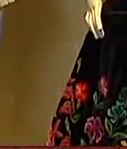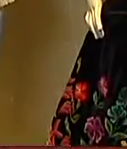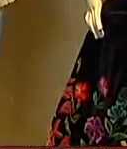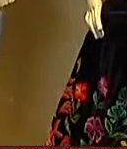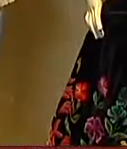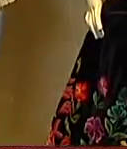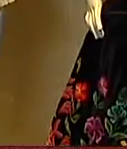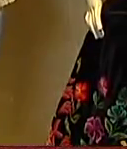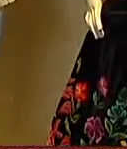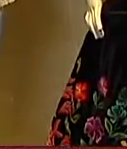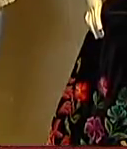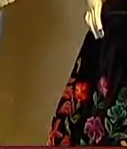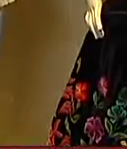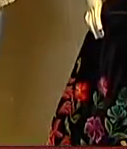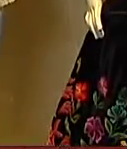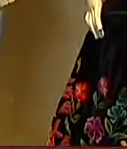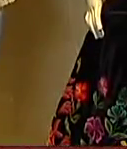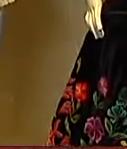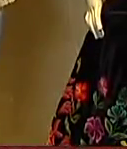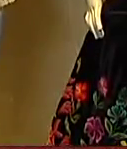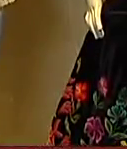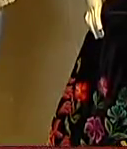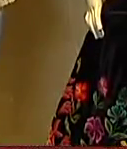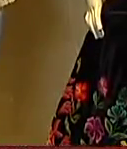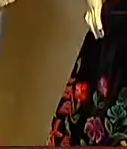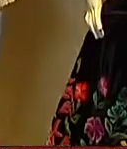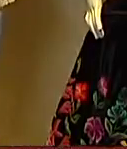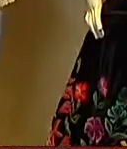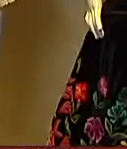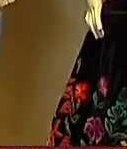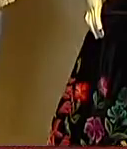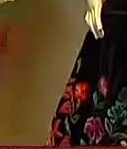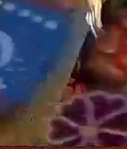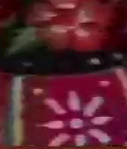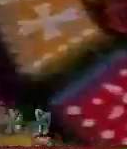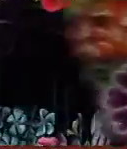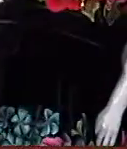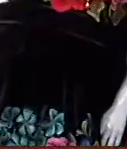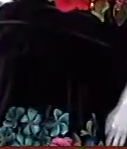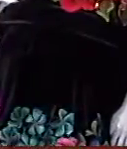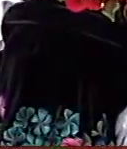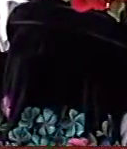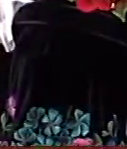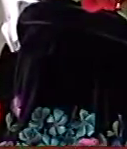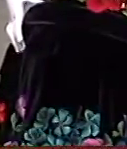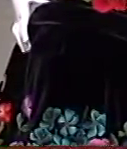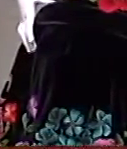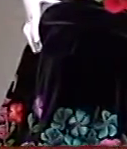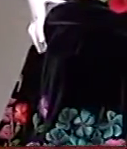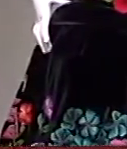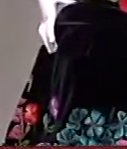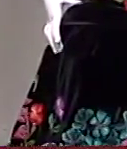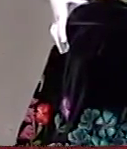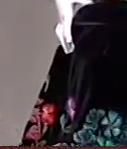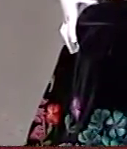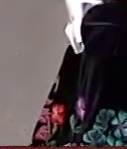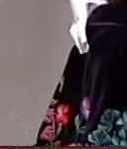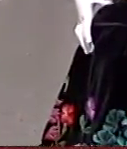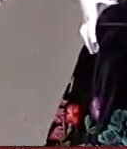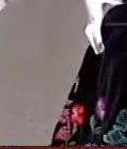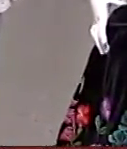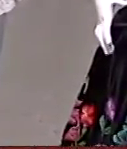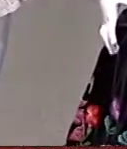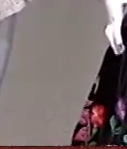Luis Márquez Romay, una muestra llena de sabor mexicano. Acompáñenme a conocerla. Entre los trajes que podrán apreciarse en esta muestra están